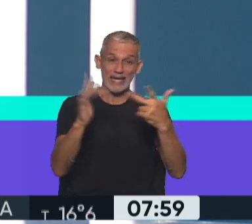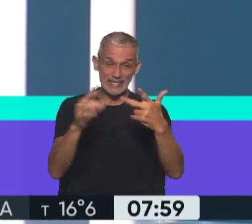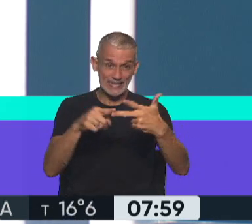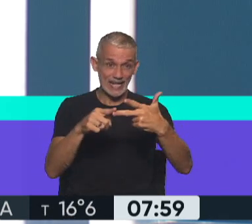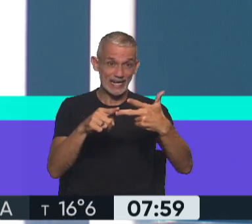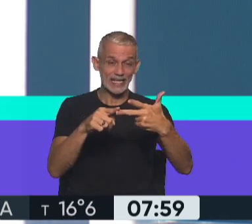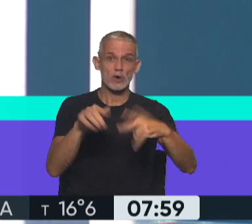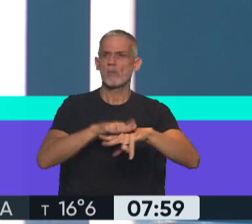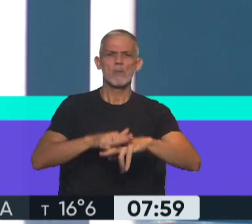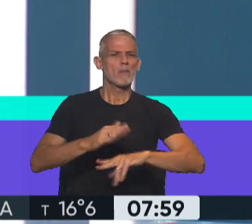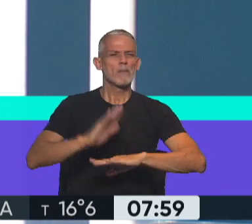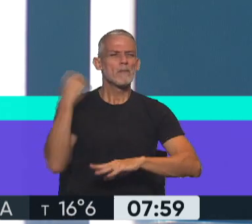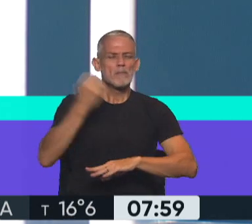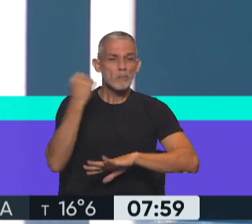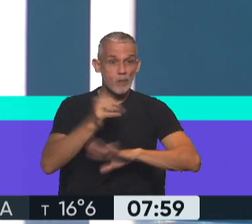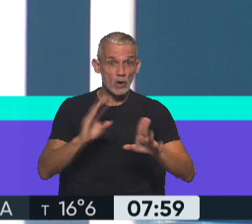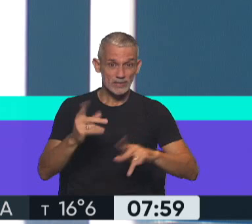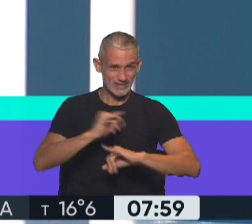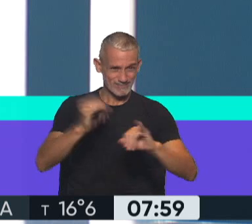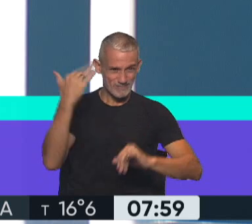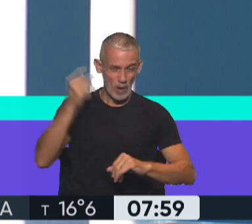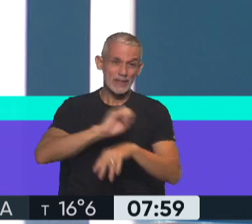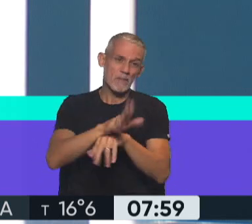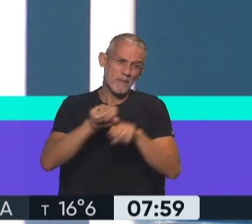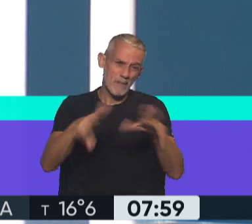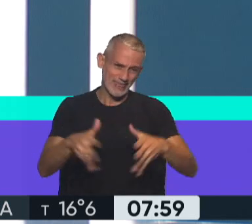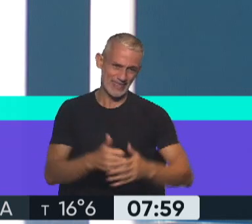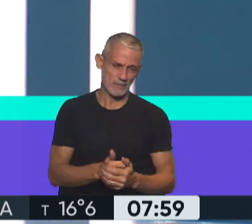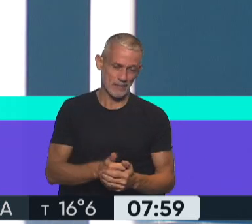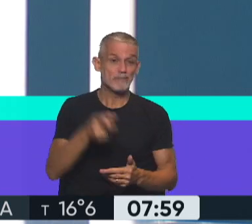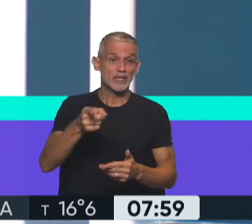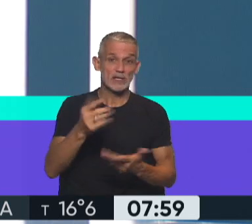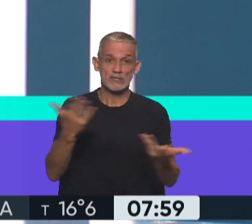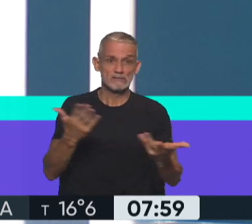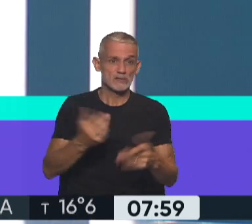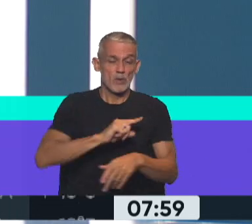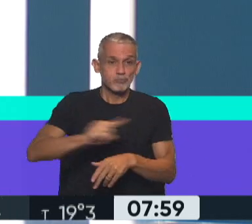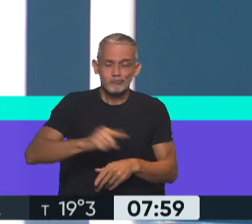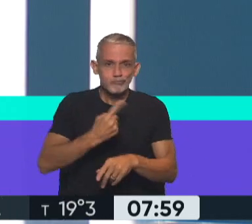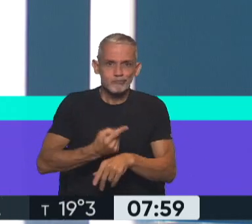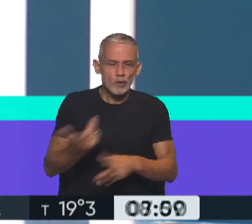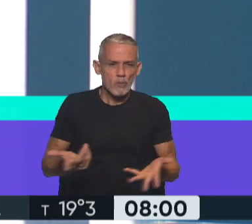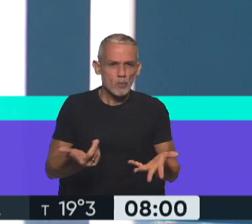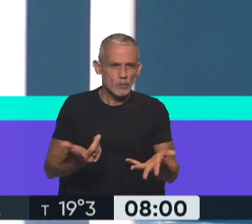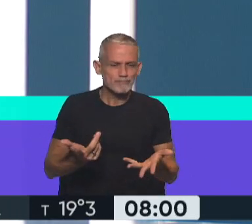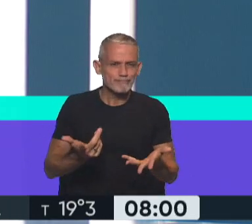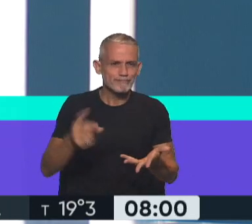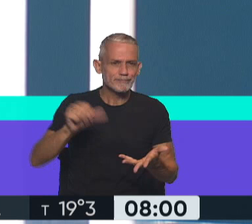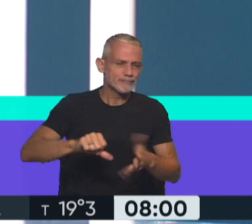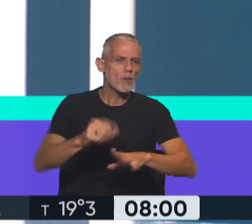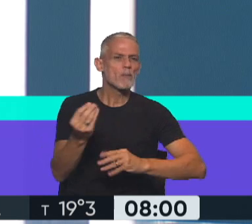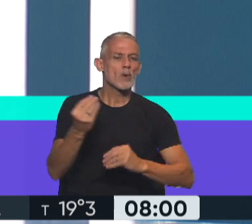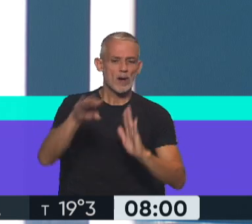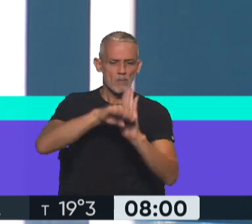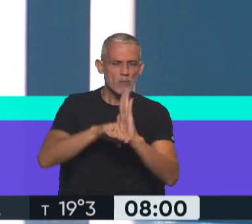servicios esenciales, más aún en el marco de la pandemia. No solo eso no pudo concretarse, sino que se produjeron